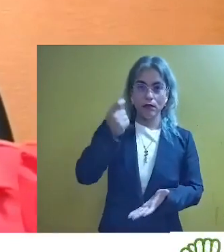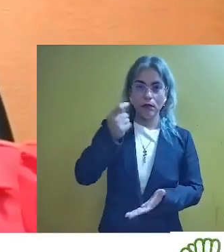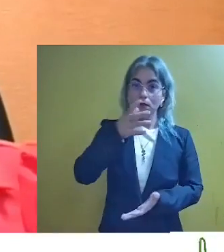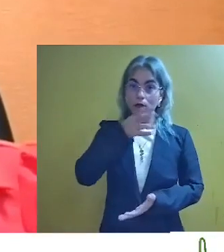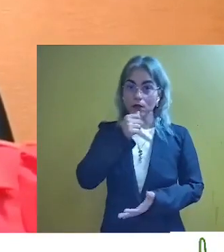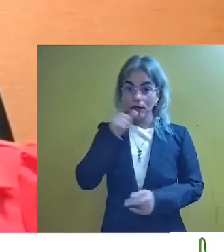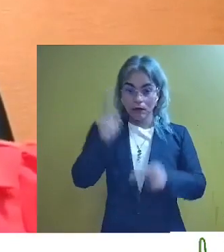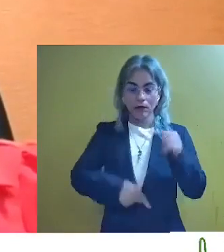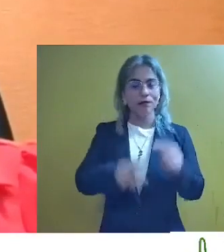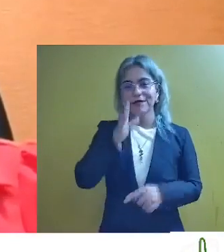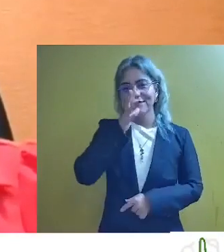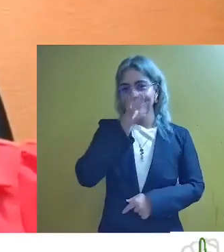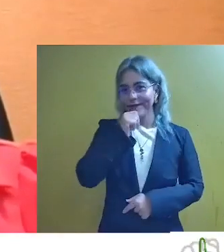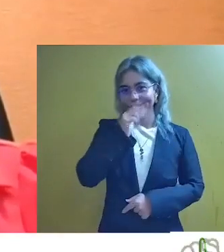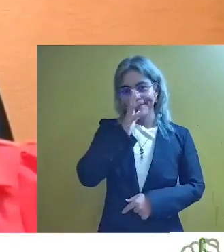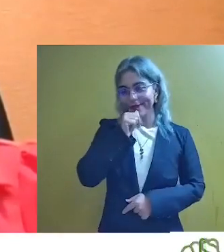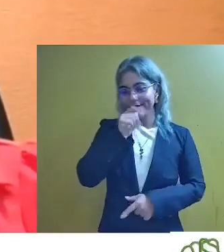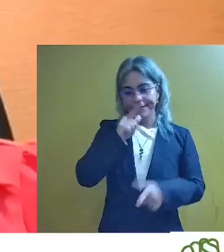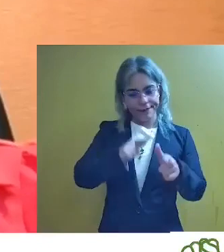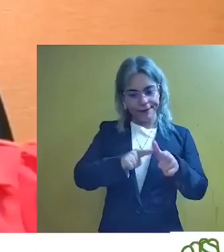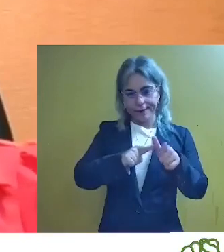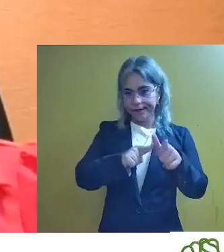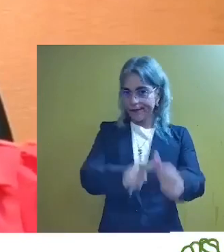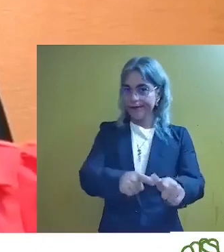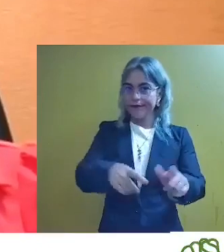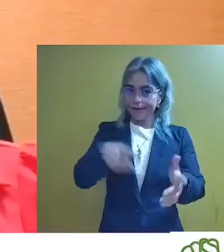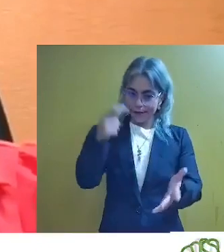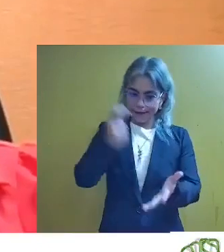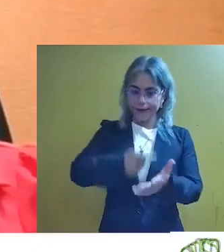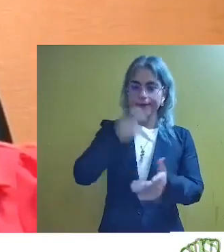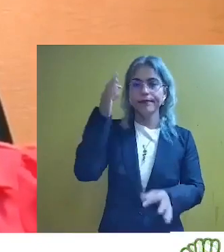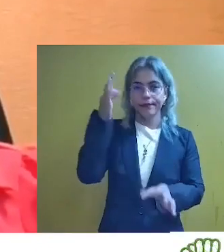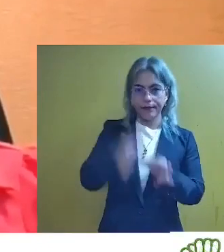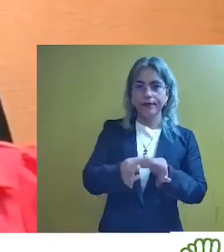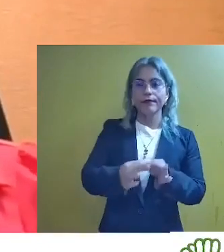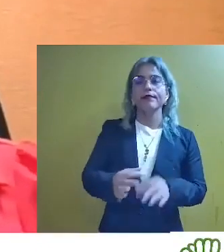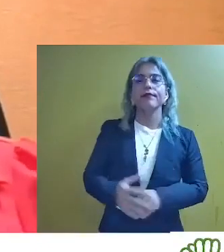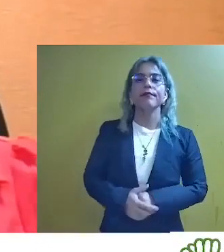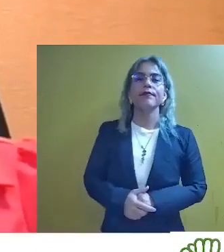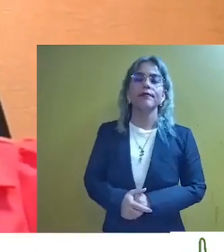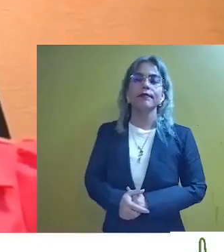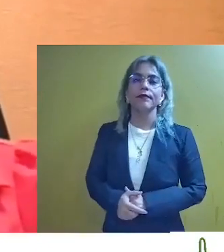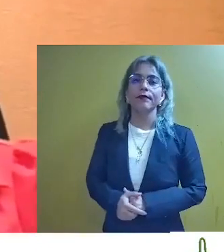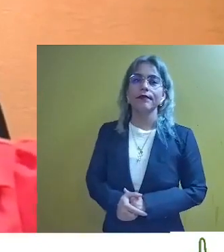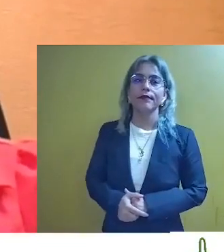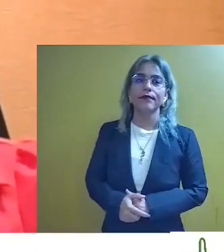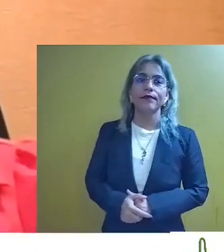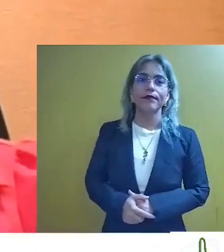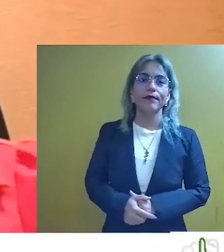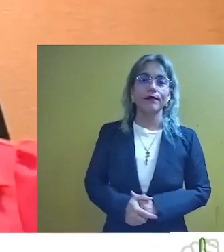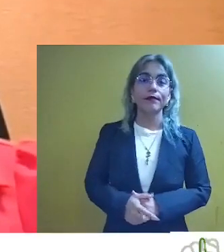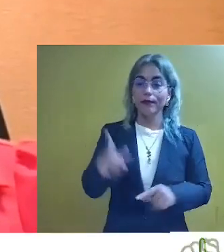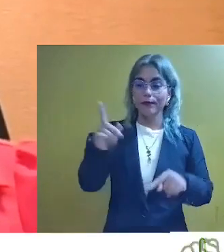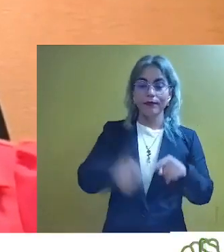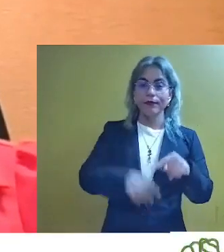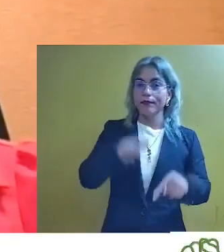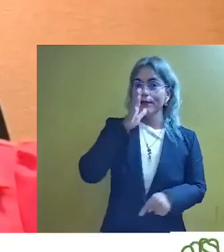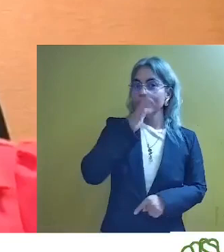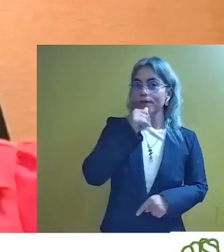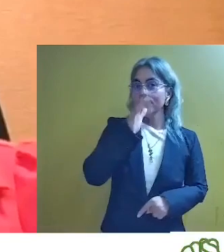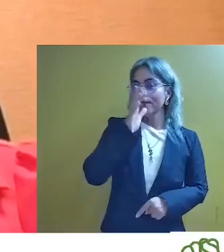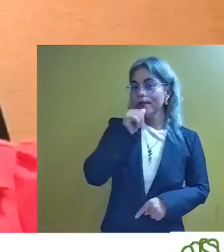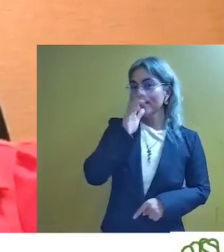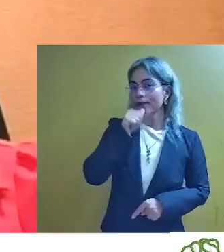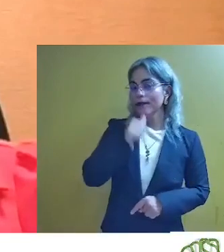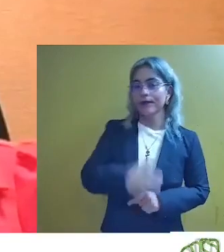su cumplimiento. Por ello, considero que no se puede convalidar con una